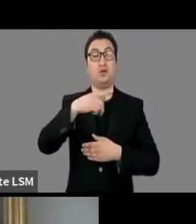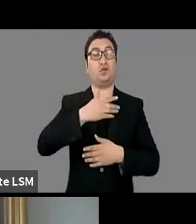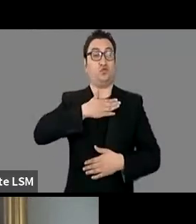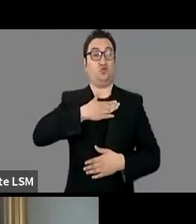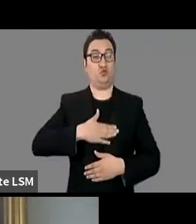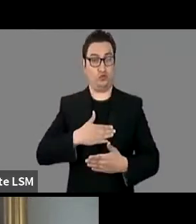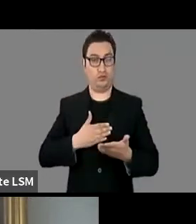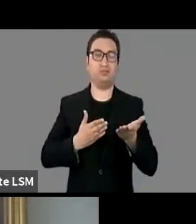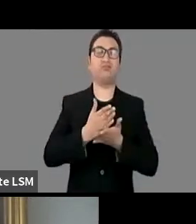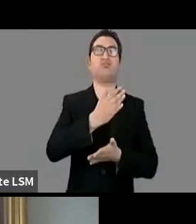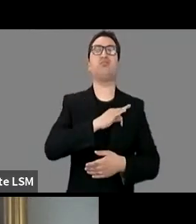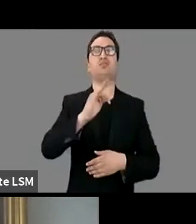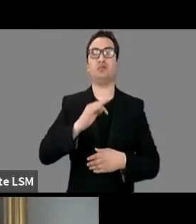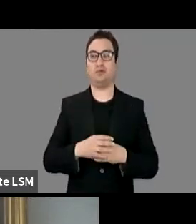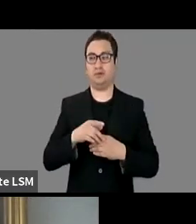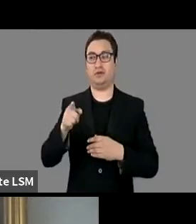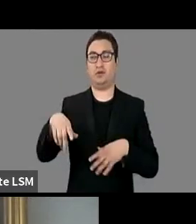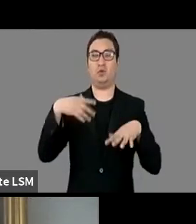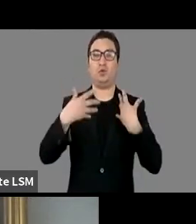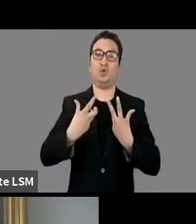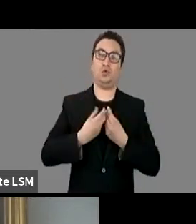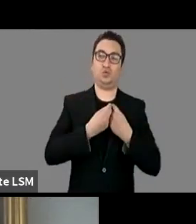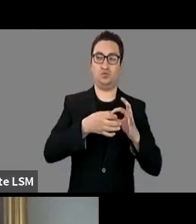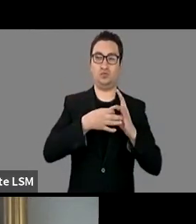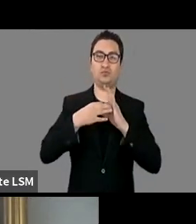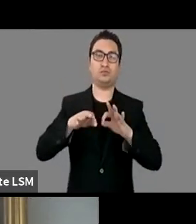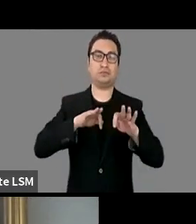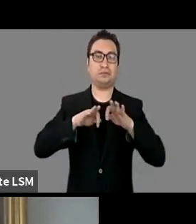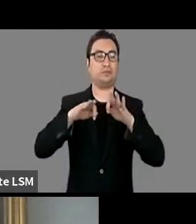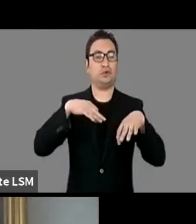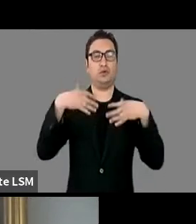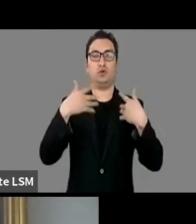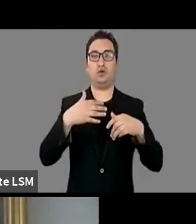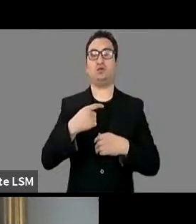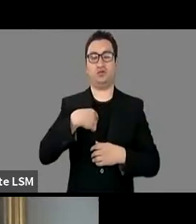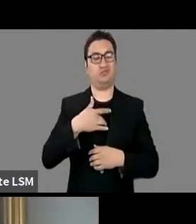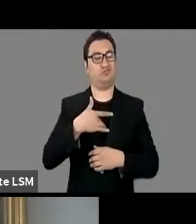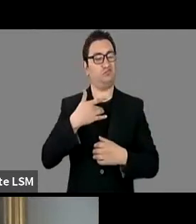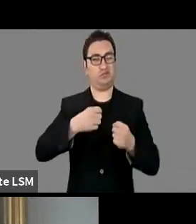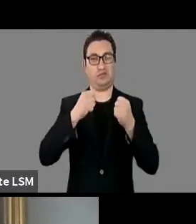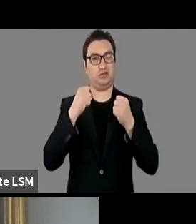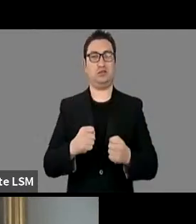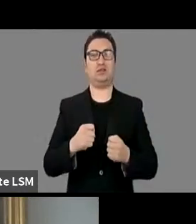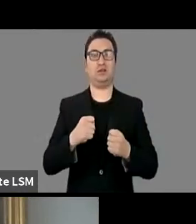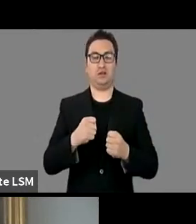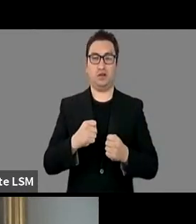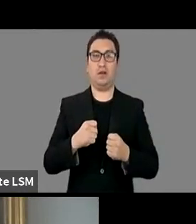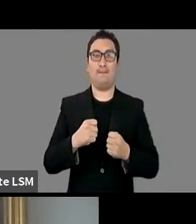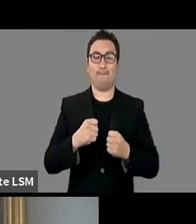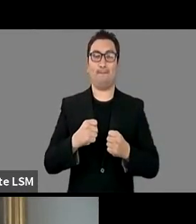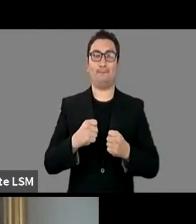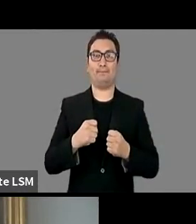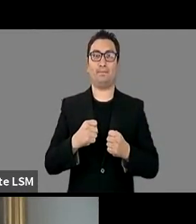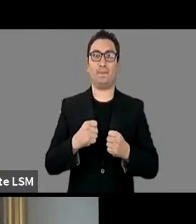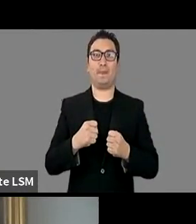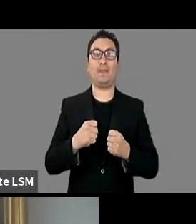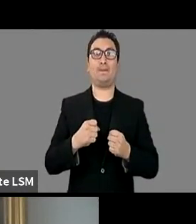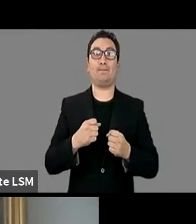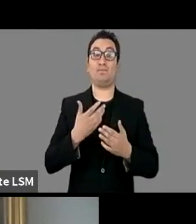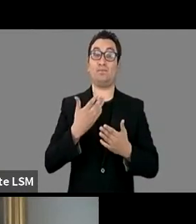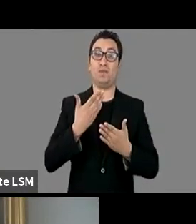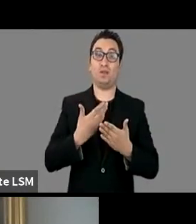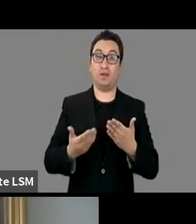gran aliado. Estoy segura que ahora al frente con la